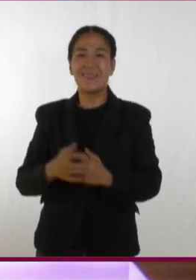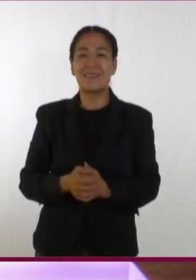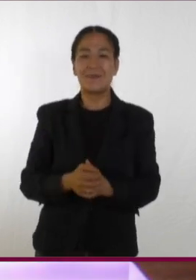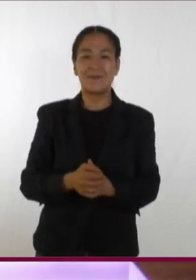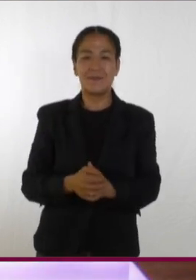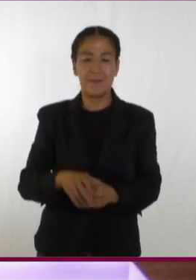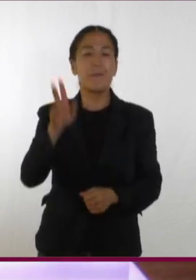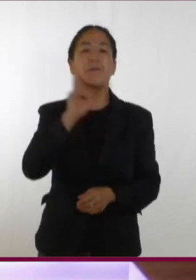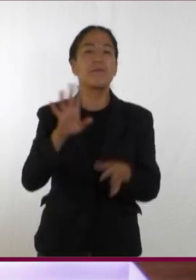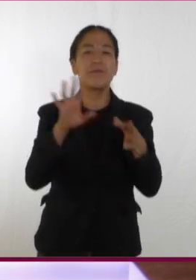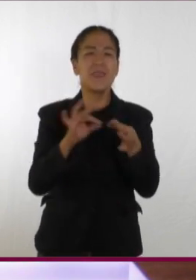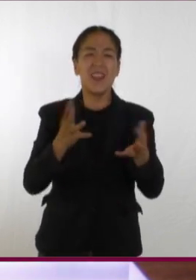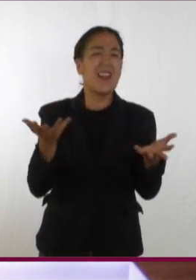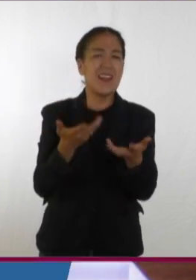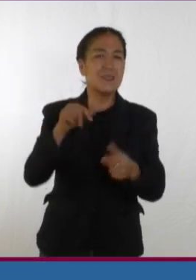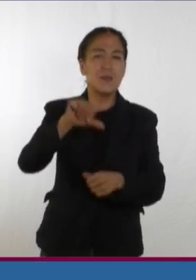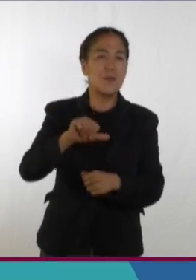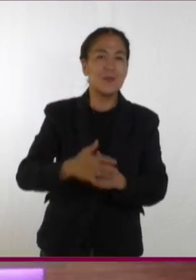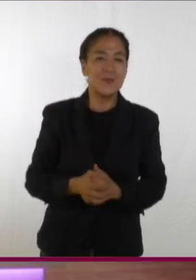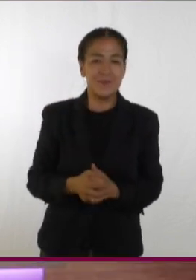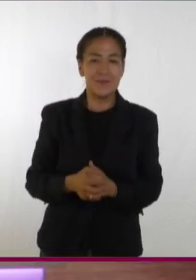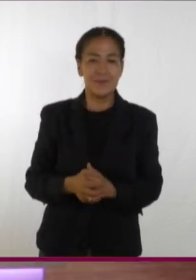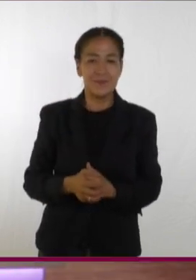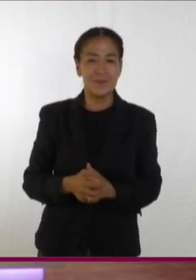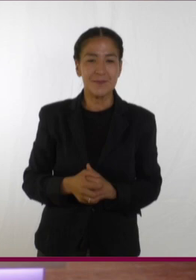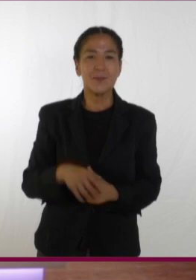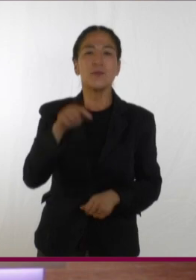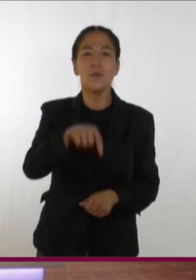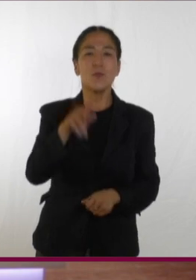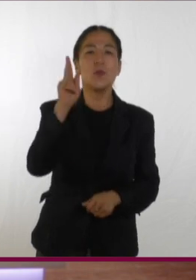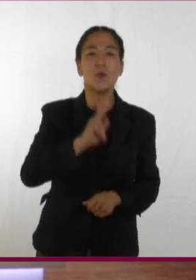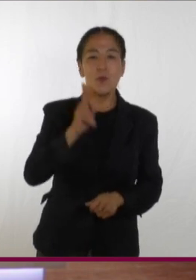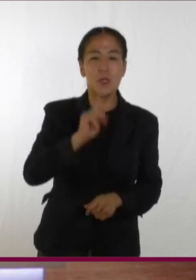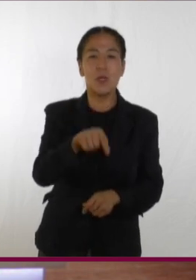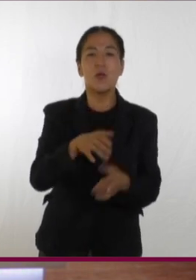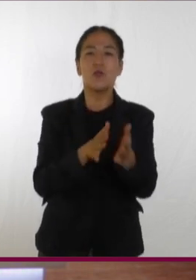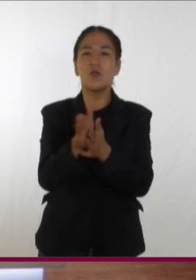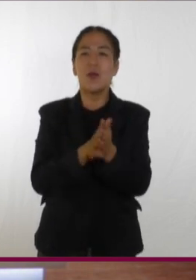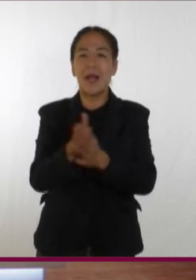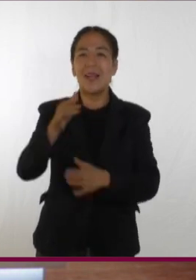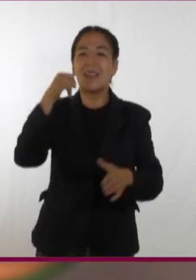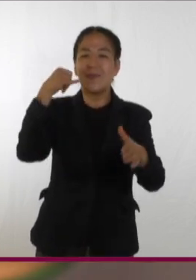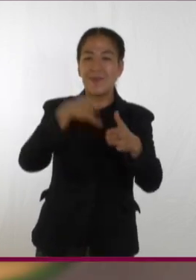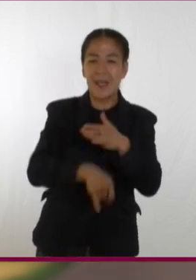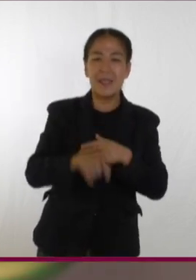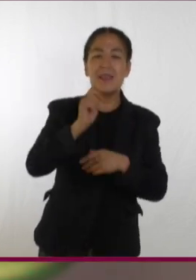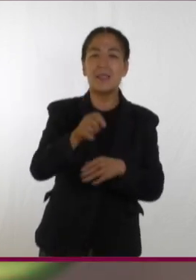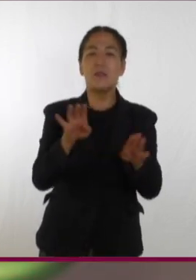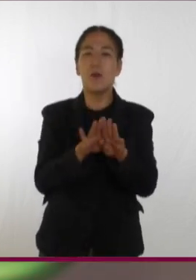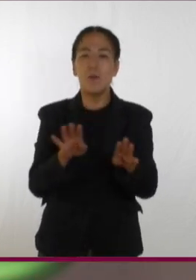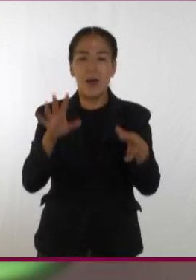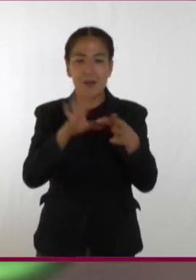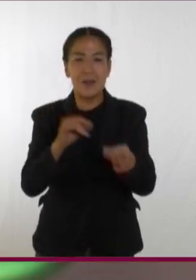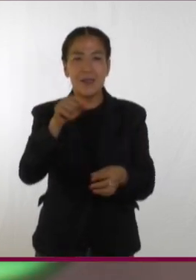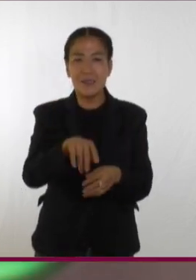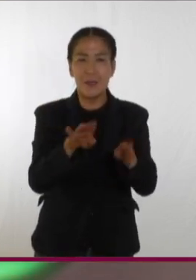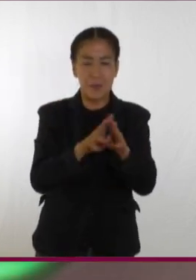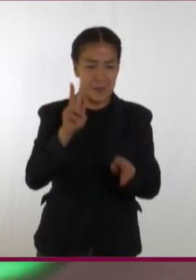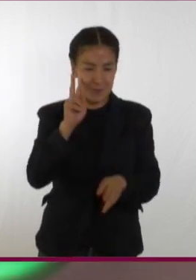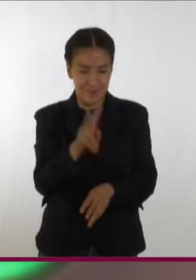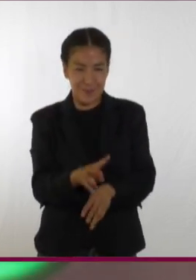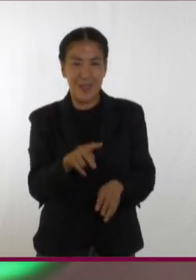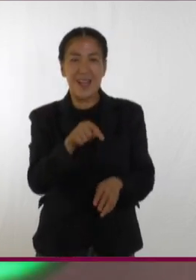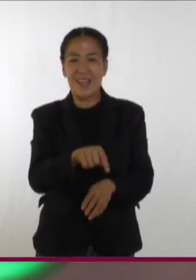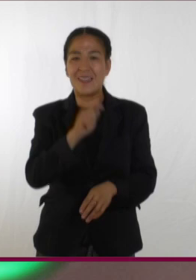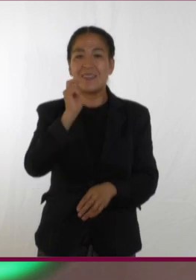ilusiones ópticas. ¡Qué rico! Uy, sí. A ver, cuéntame, ¿qué vamos a hacer hoy? Vamos a hacer el truco del chocolate infinito y